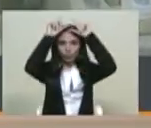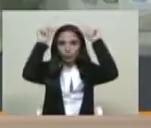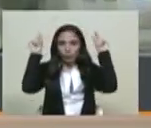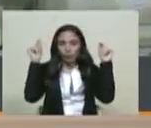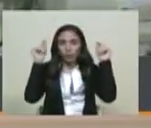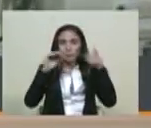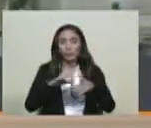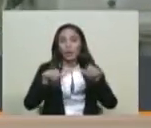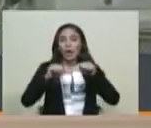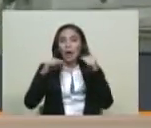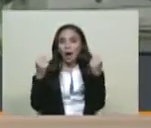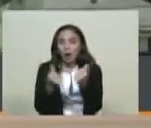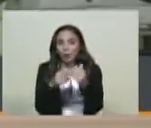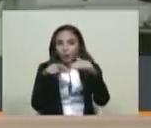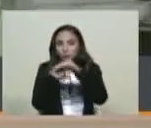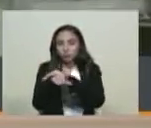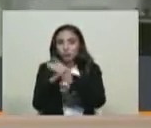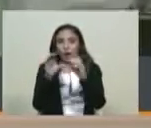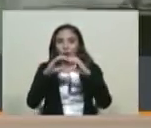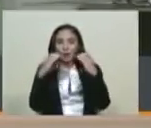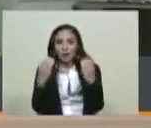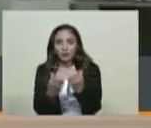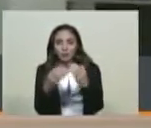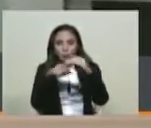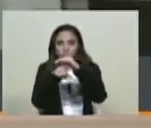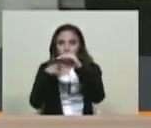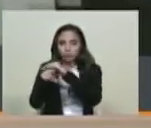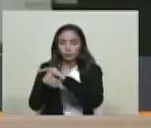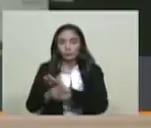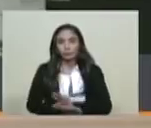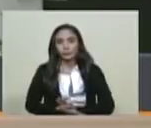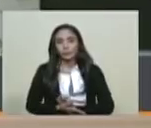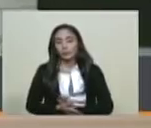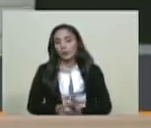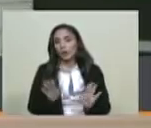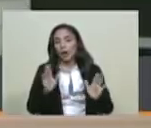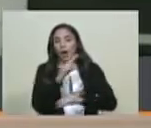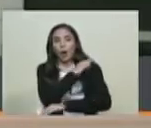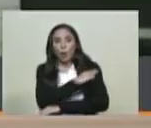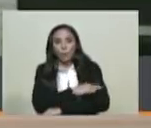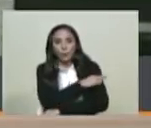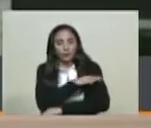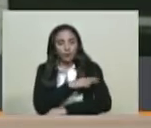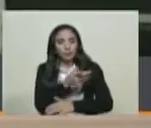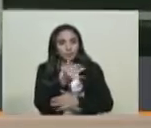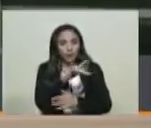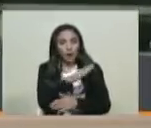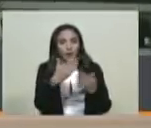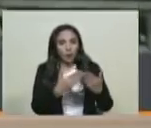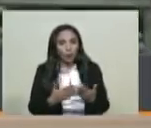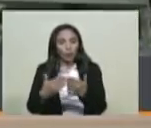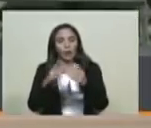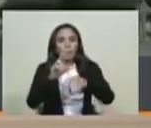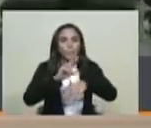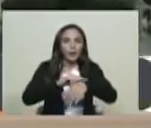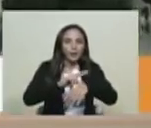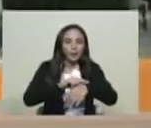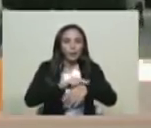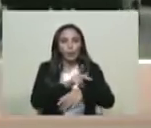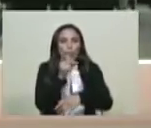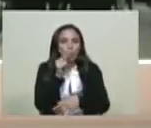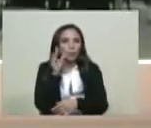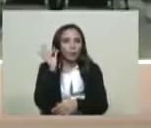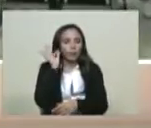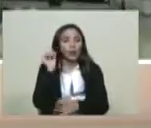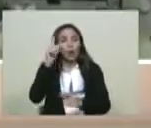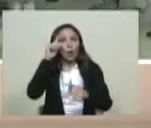clase. Cada hospital, un aula. Cada hospital, una escuela de médicos, de médicas. Nuestra